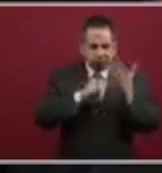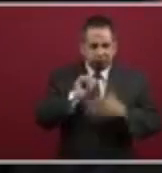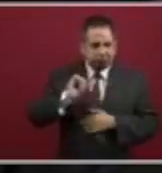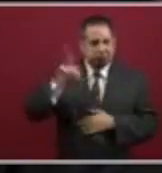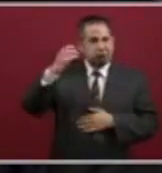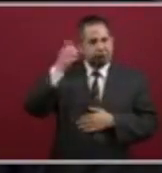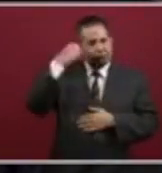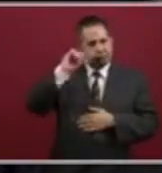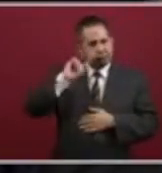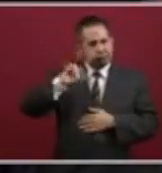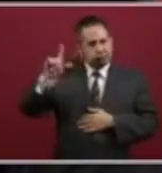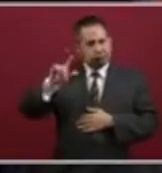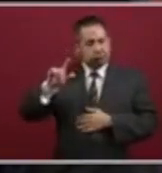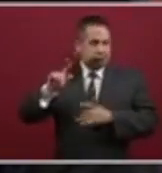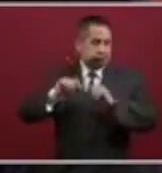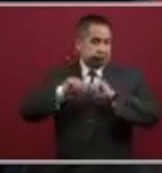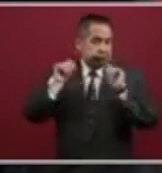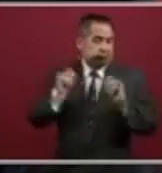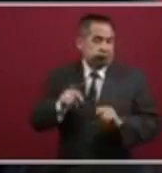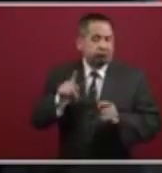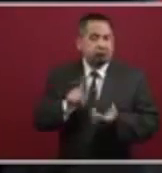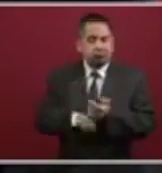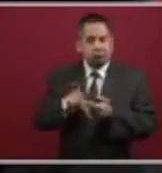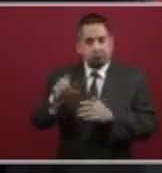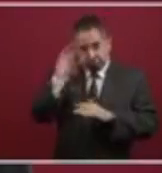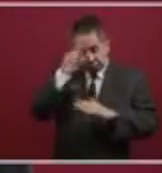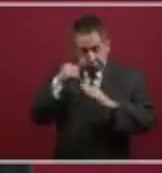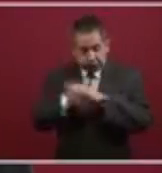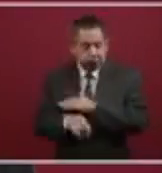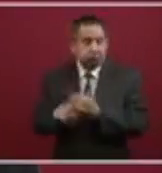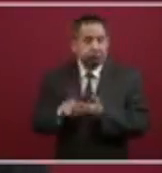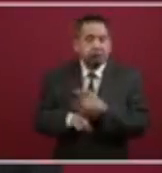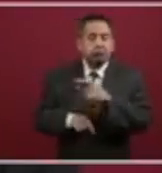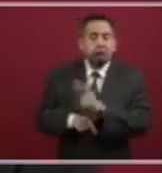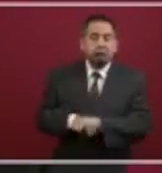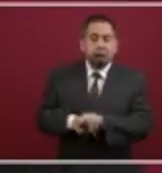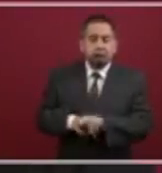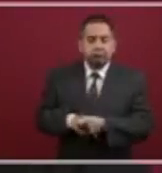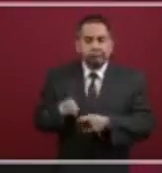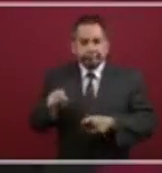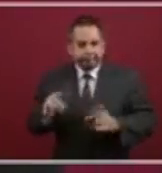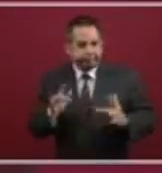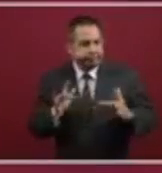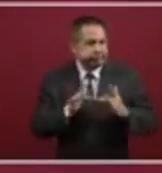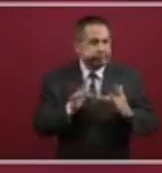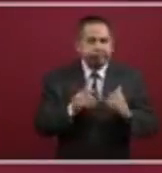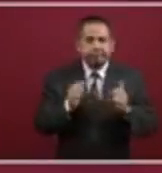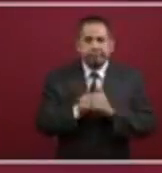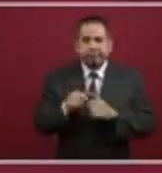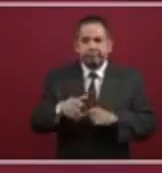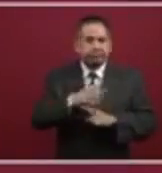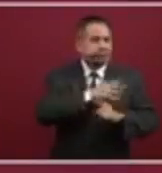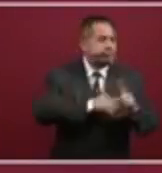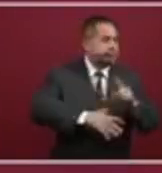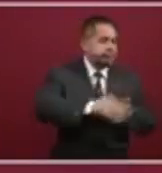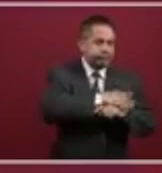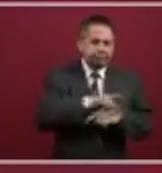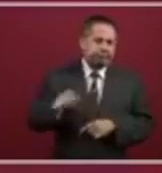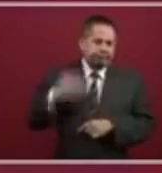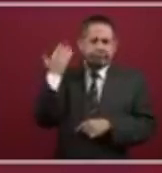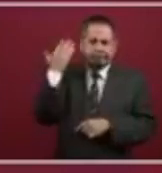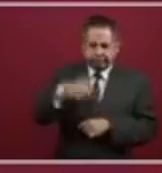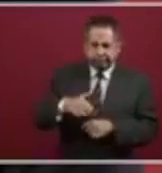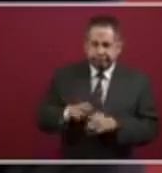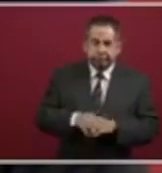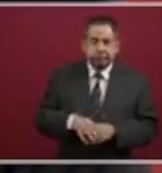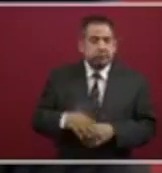como profesional, como científica, es lo que tiene que ver con el medio ambiente.